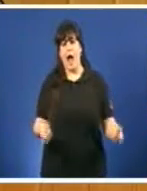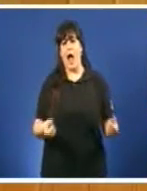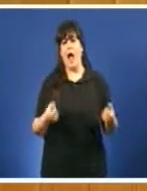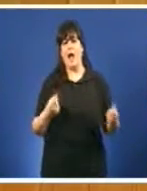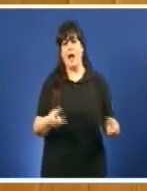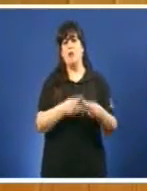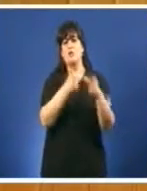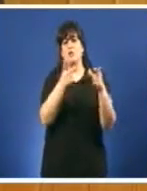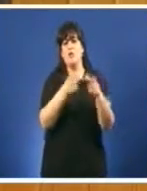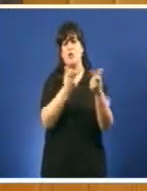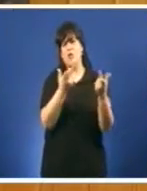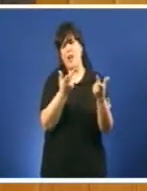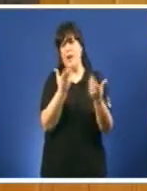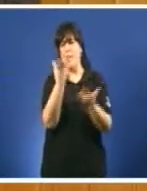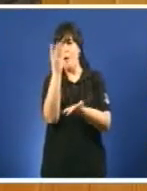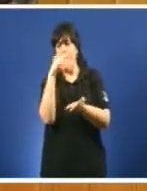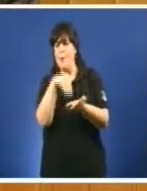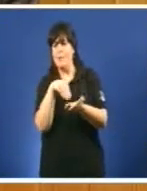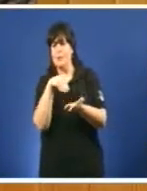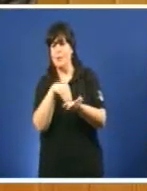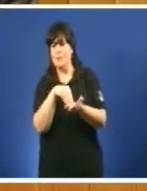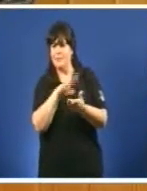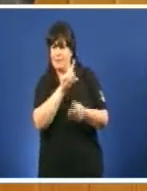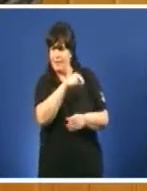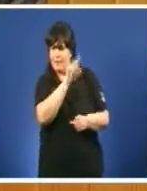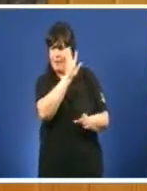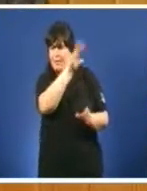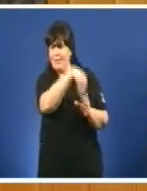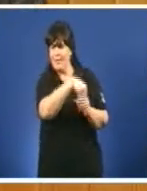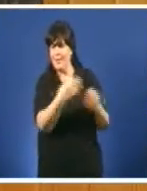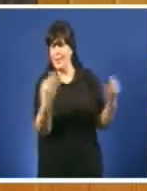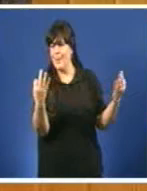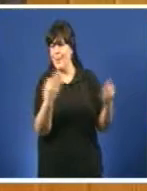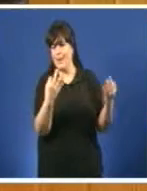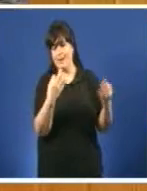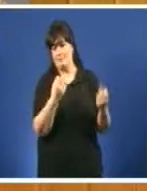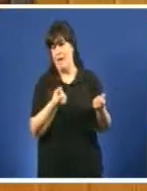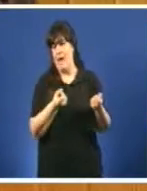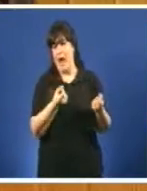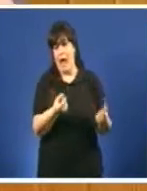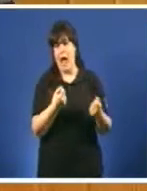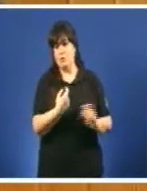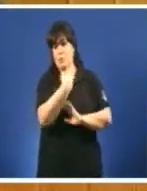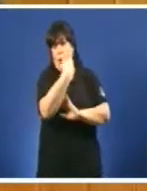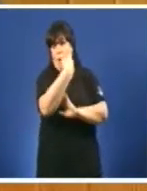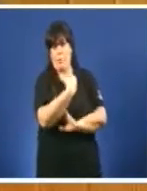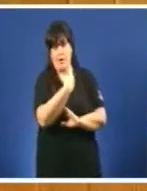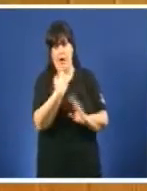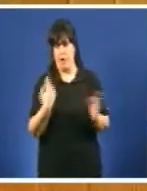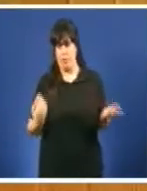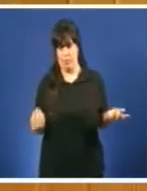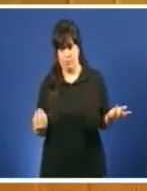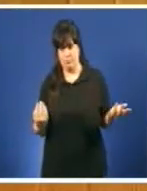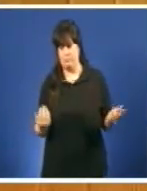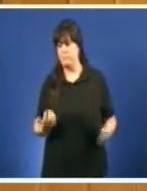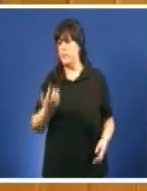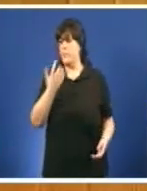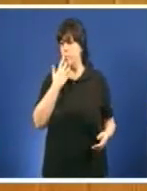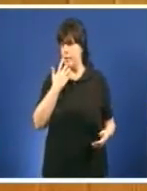comprometido, gasto regrado, no que o Goberno apenas ten marxe para actuar. E poño un exemplo.